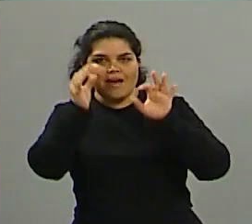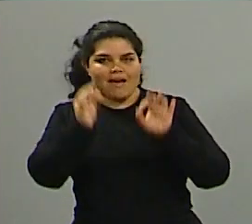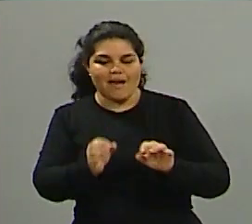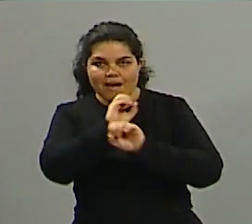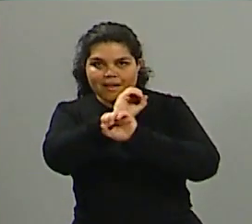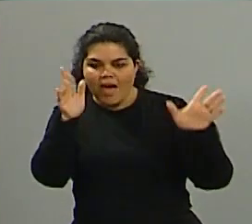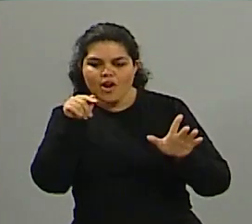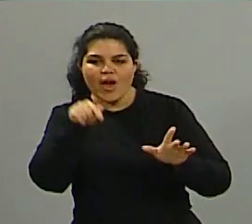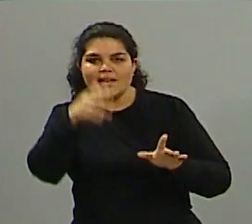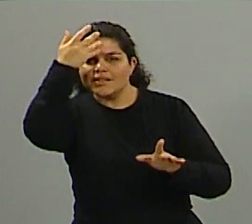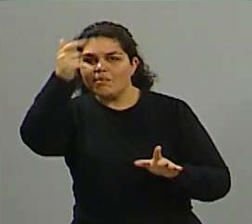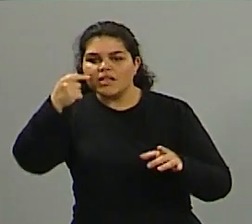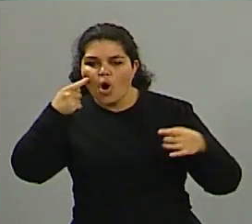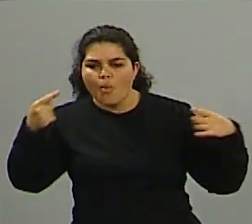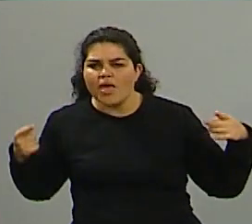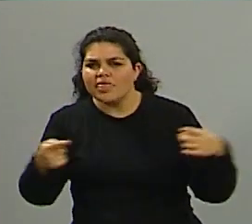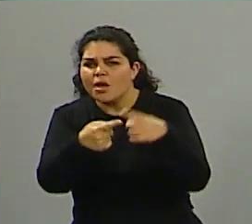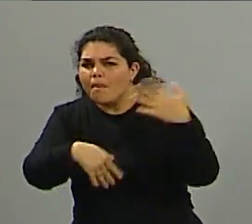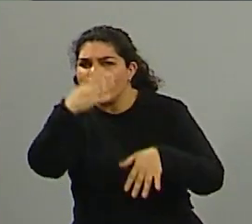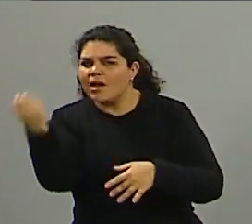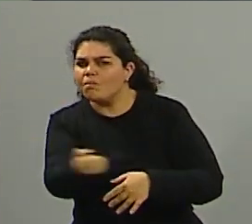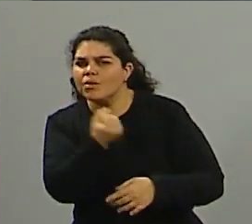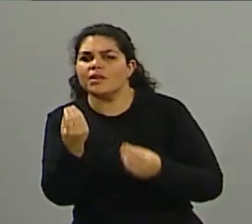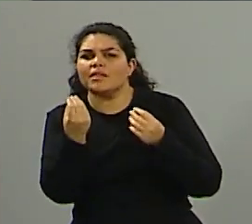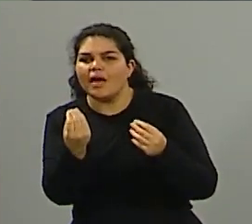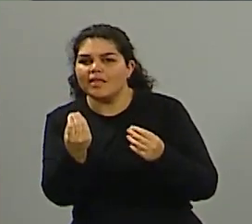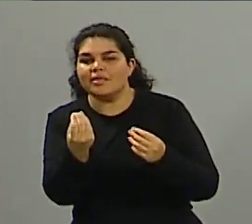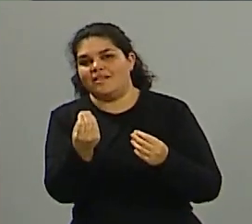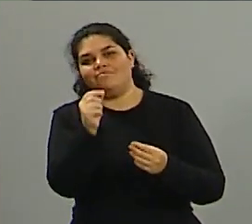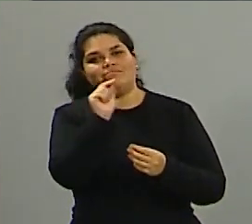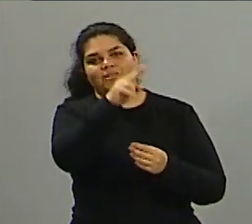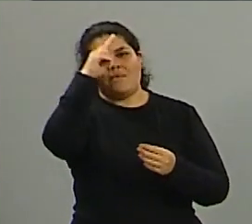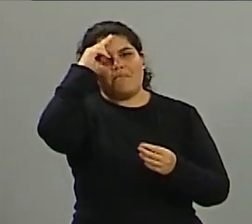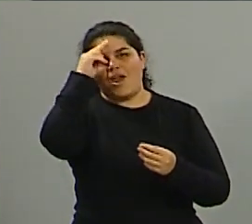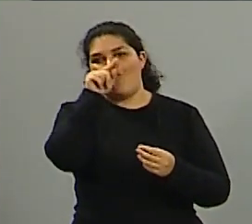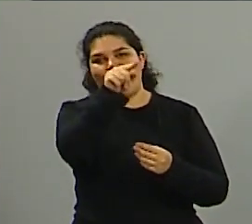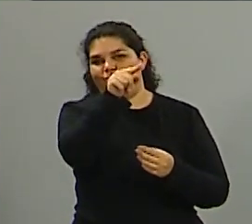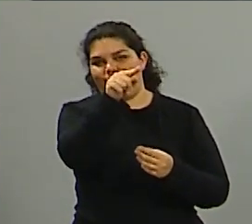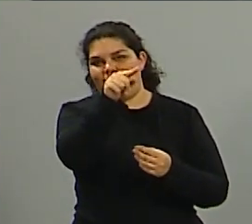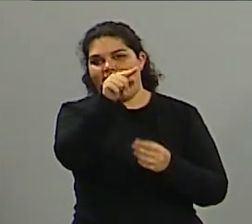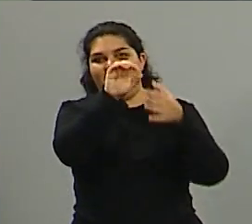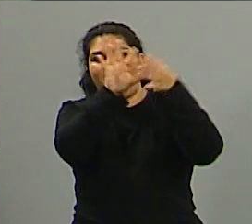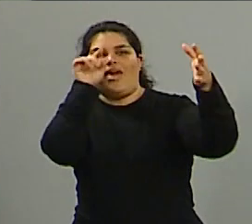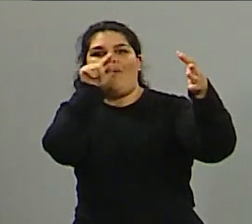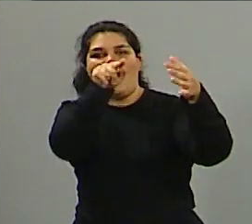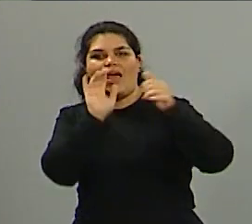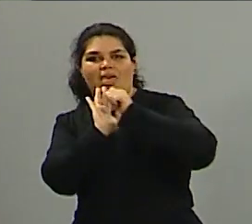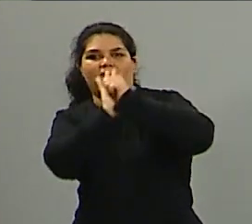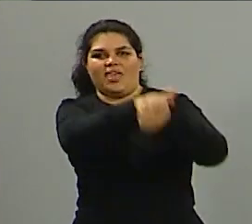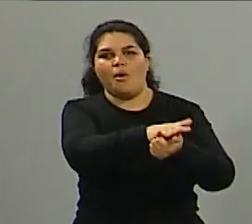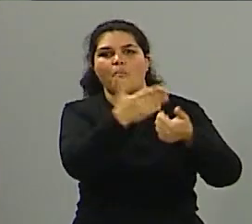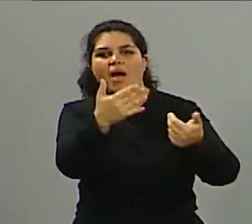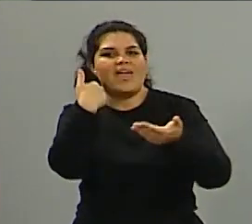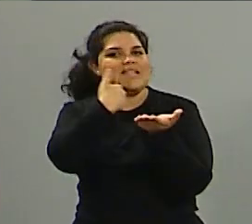un ejército, pero hay que formarlo ese ejército. Mendoza no tenía un ejército, ¿no? Cuando él llega, apenas creo que son